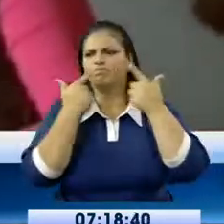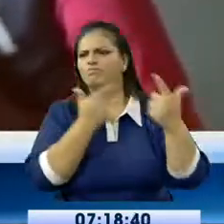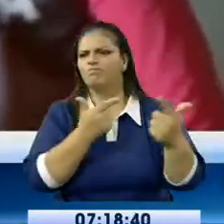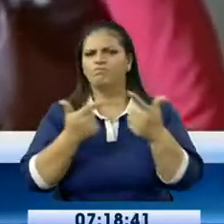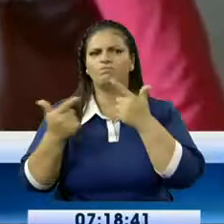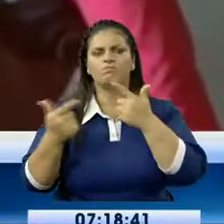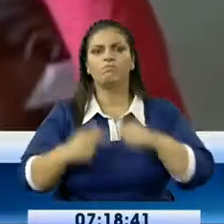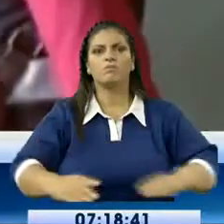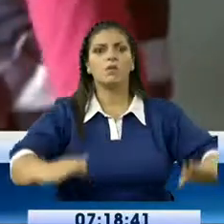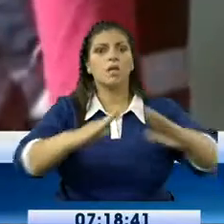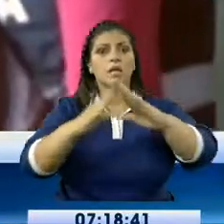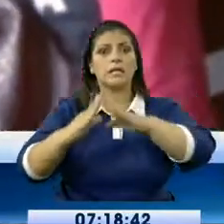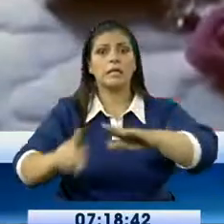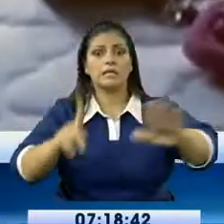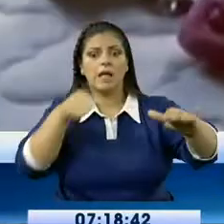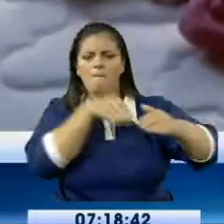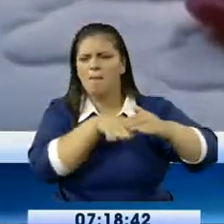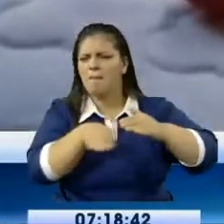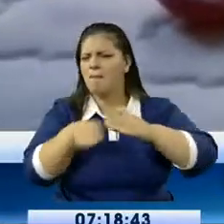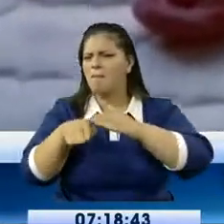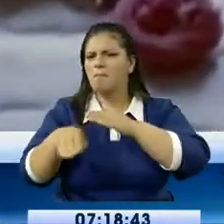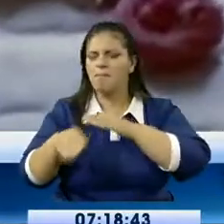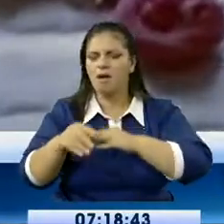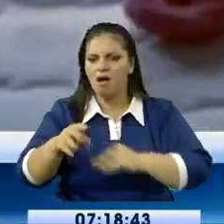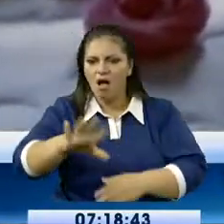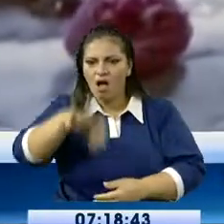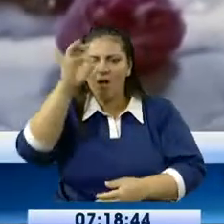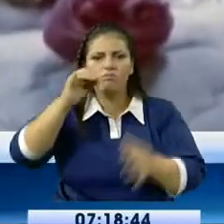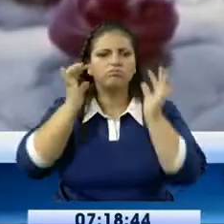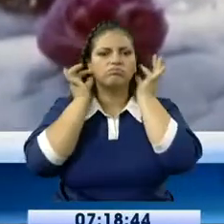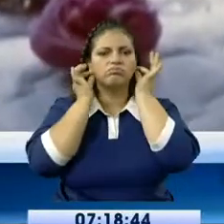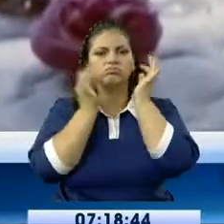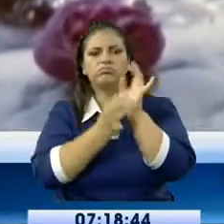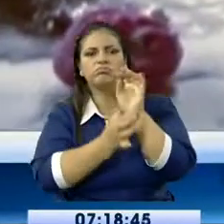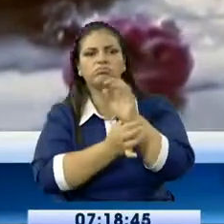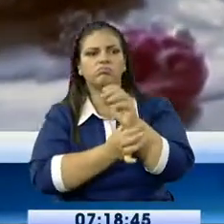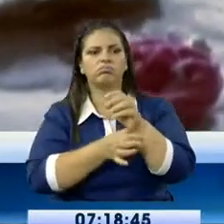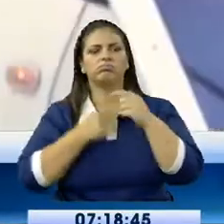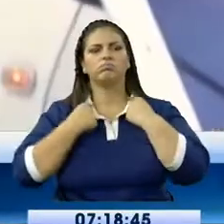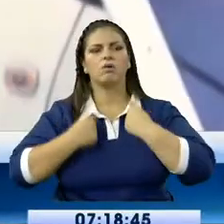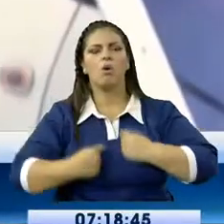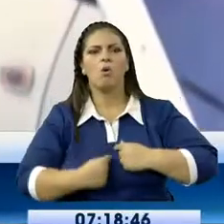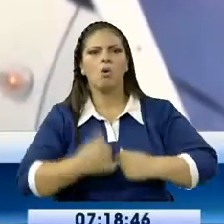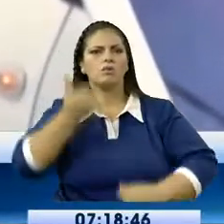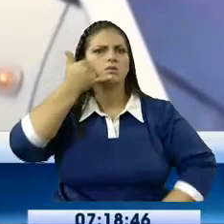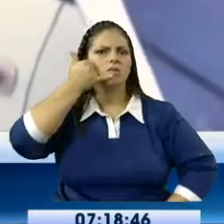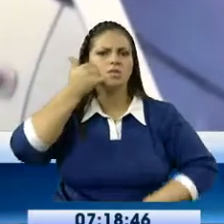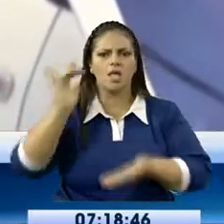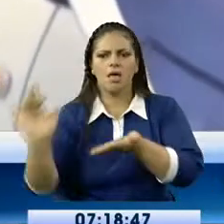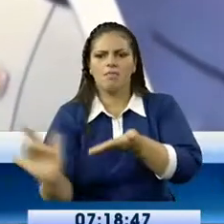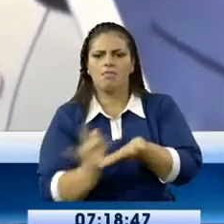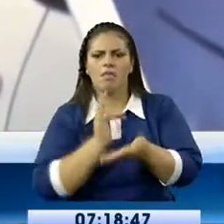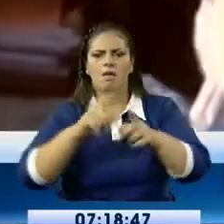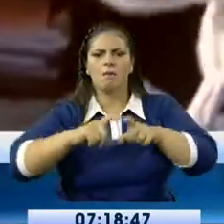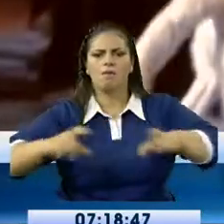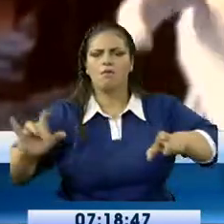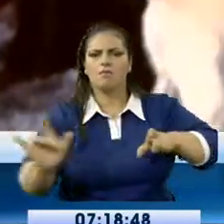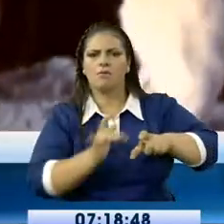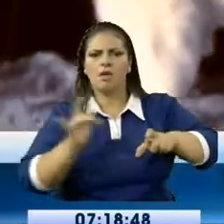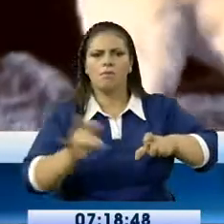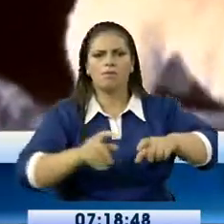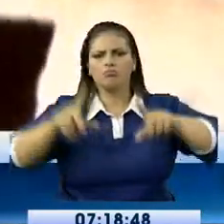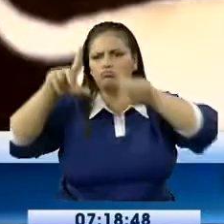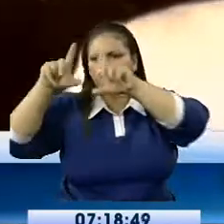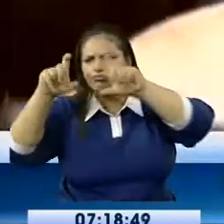se allanaron 6 viviendas, donde se encontraron joyas, dinero en efectivo, teléfonos celulares, tablets, cámaras fotográficas, documentos